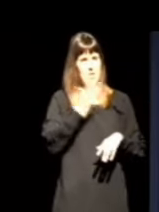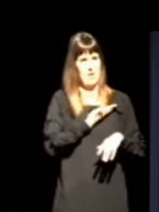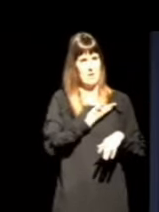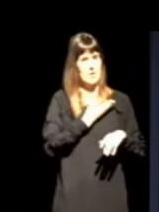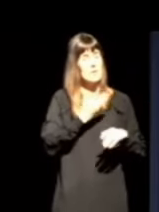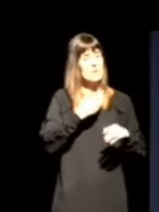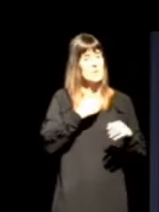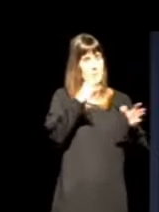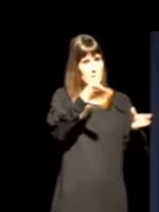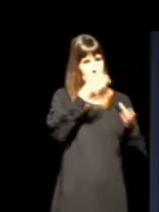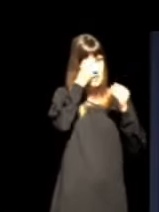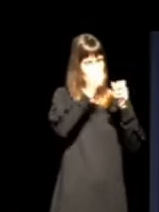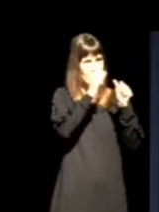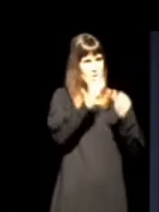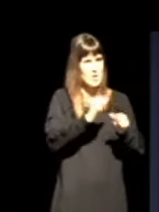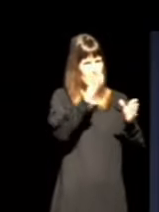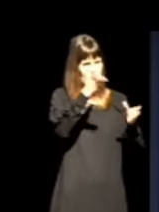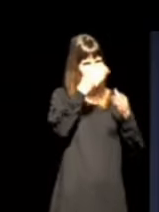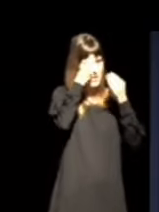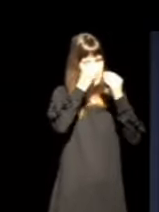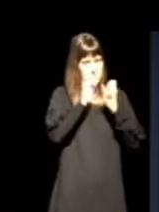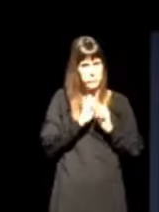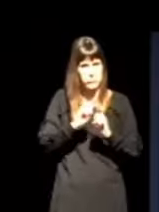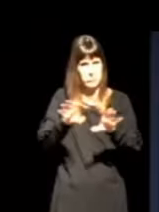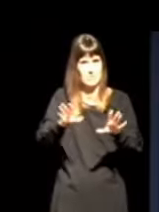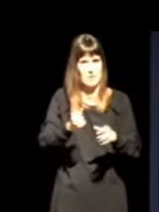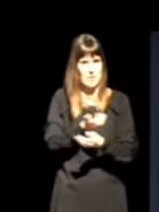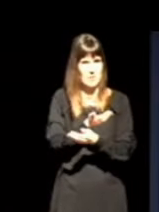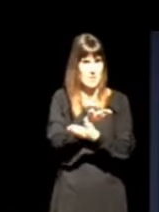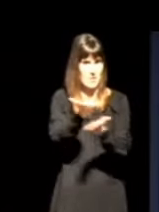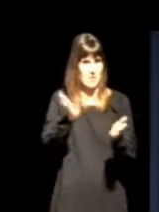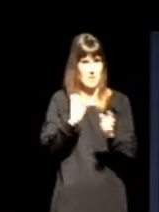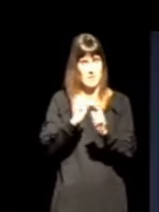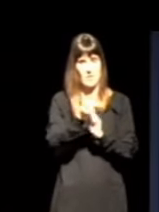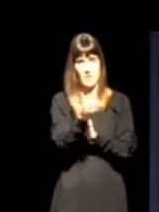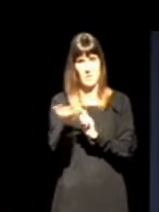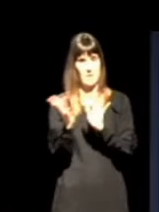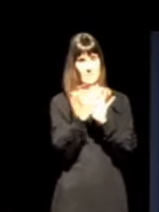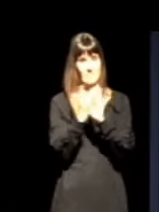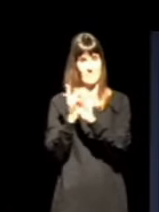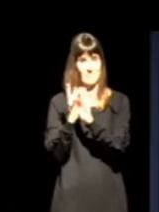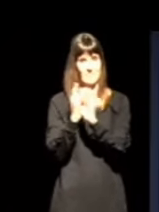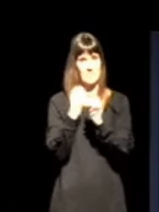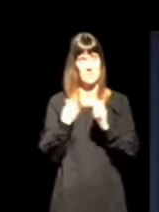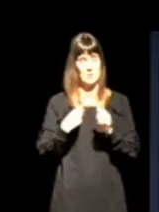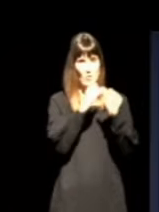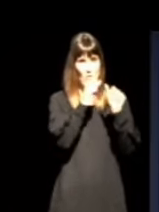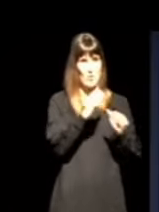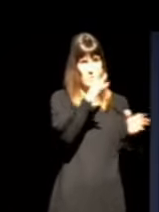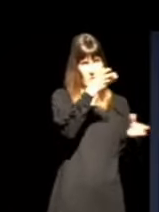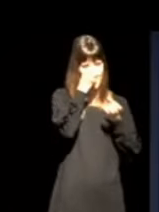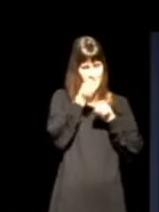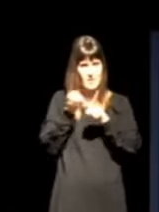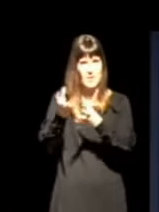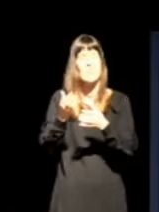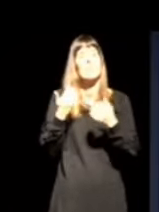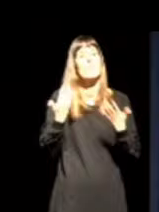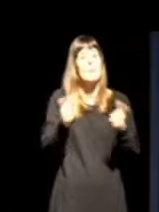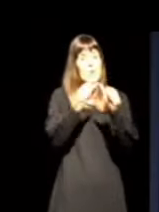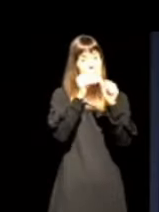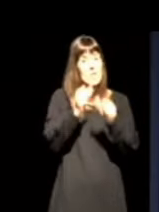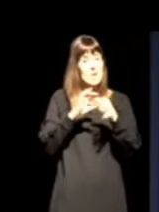ese modelo dañino en los demás. Entonces yo digo, hay que crear otro modelo de relación humana